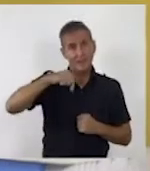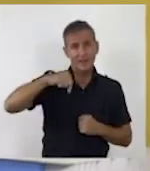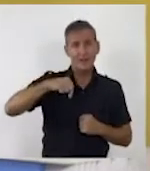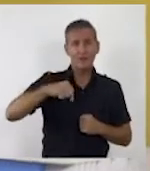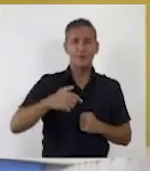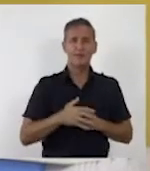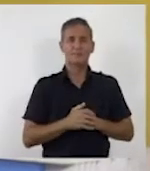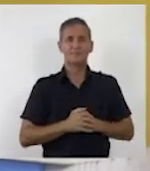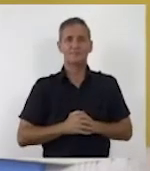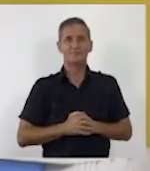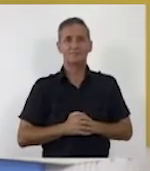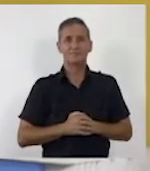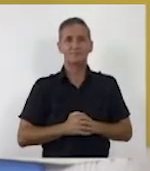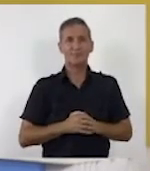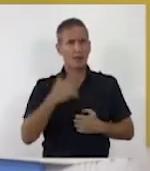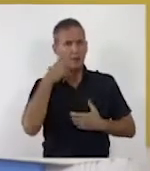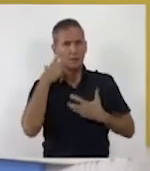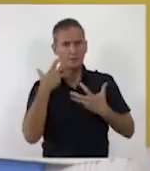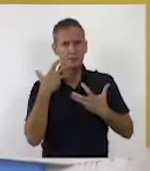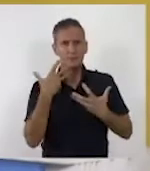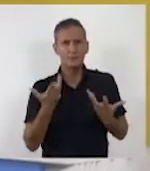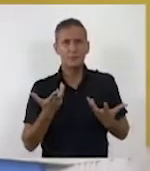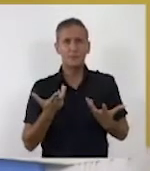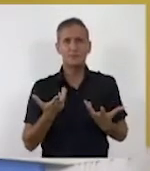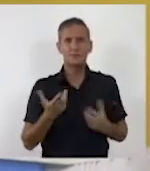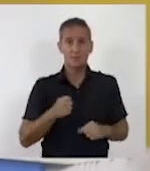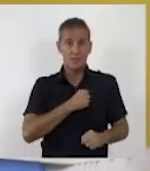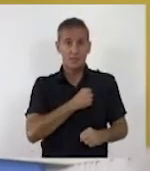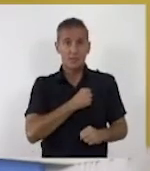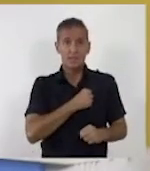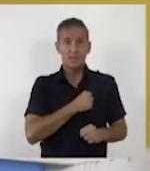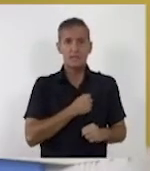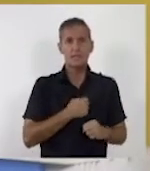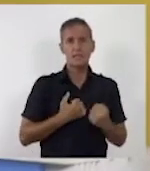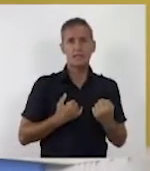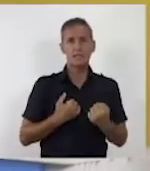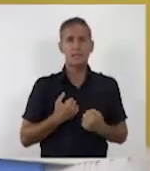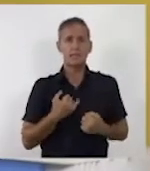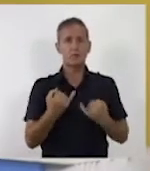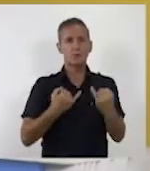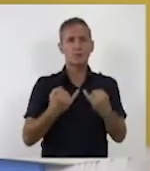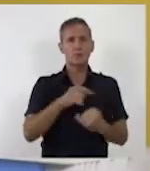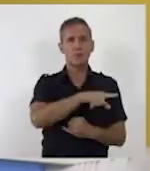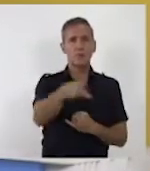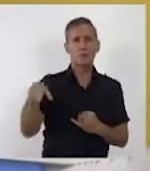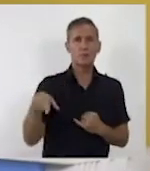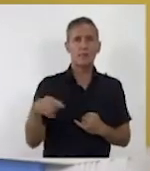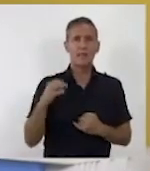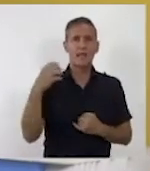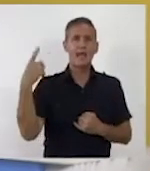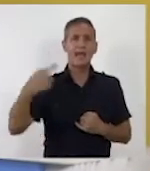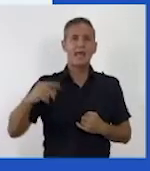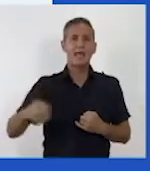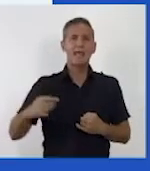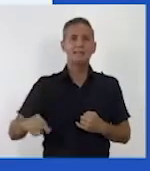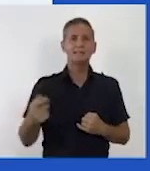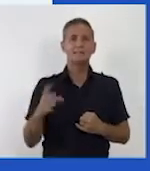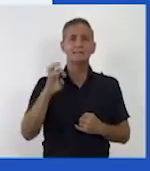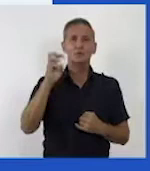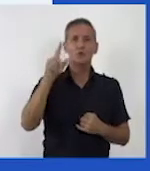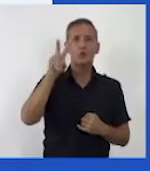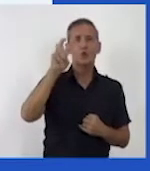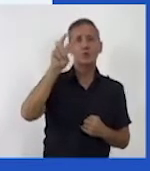ahora es muy importante y quiero compartir con ustedes el ejercicio número 3